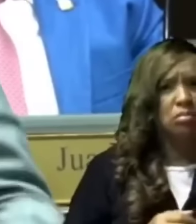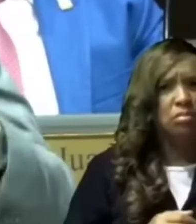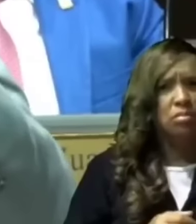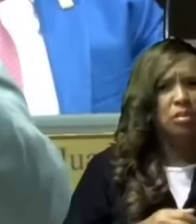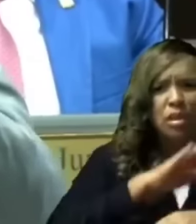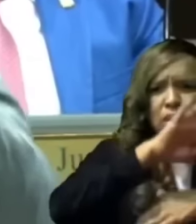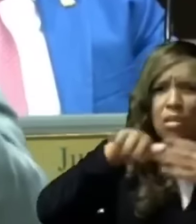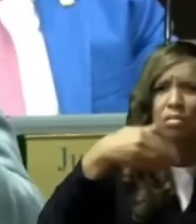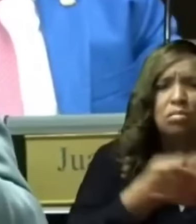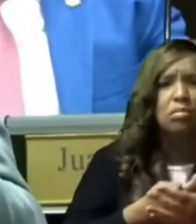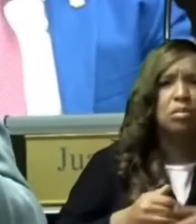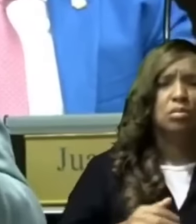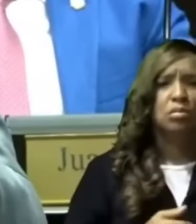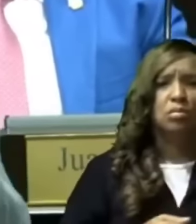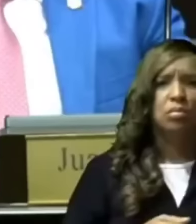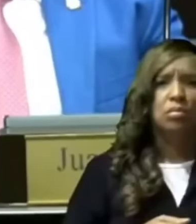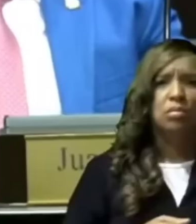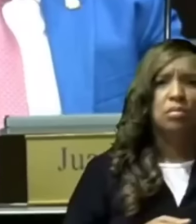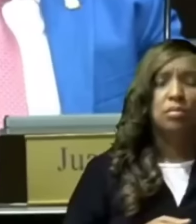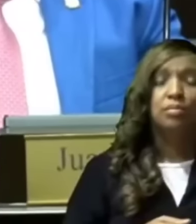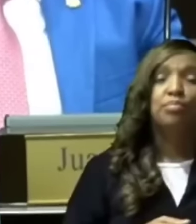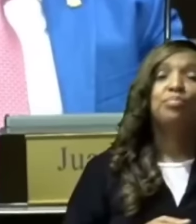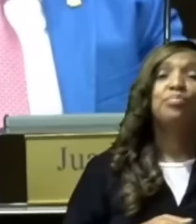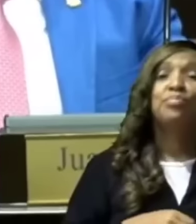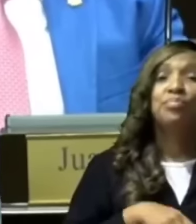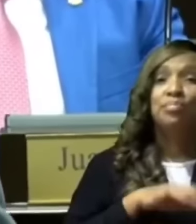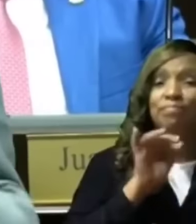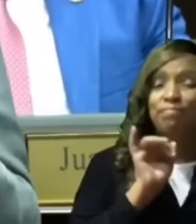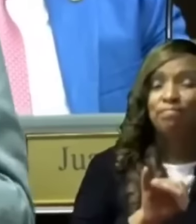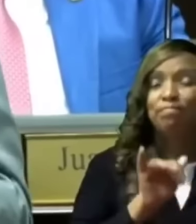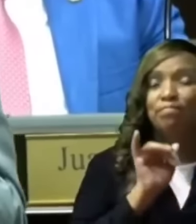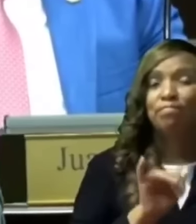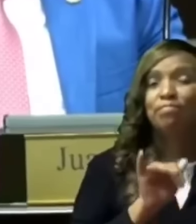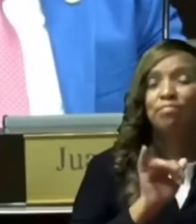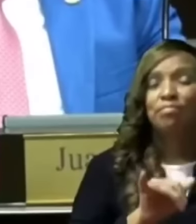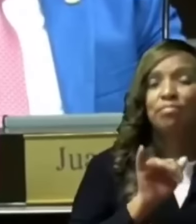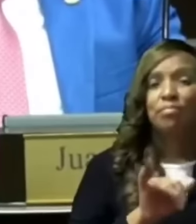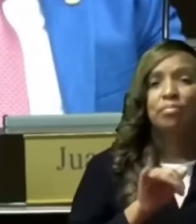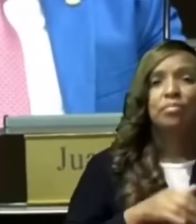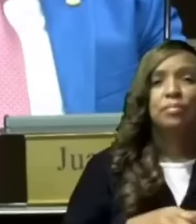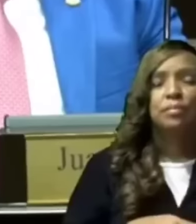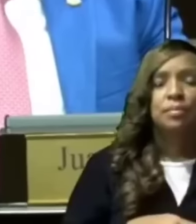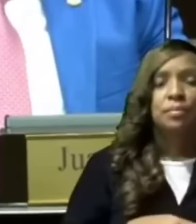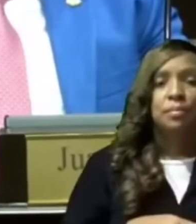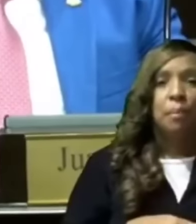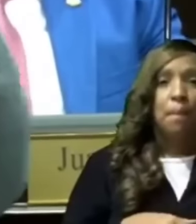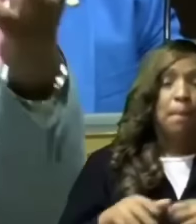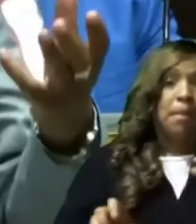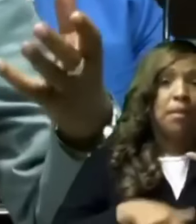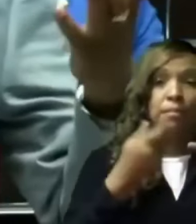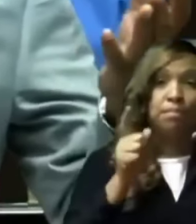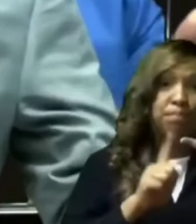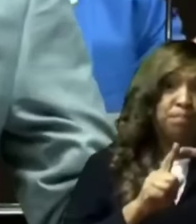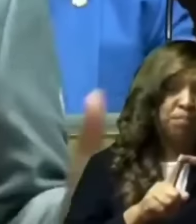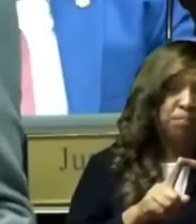En cuanto a la separación de las elecciones, pero por Dios, si el método